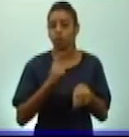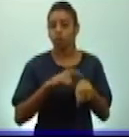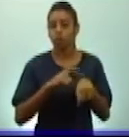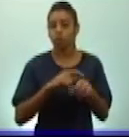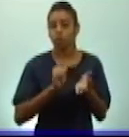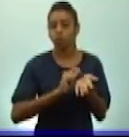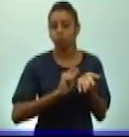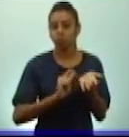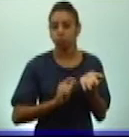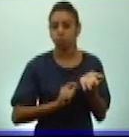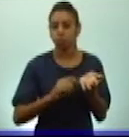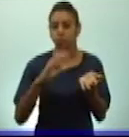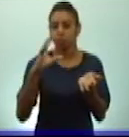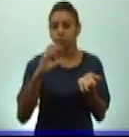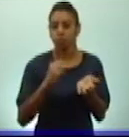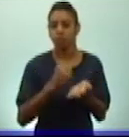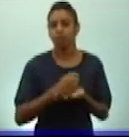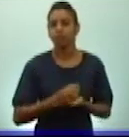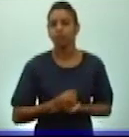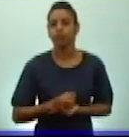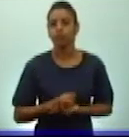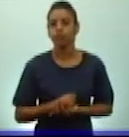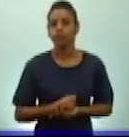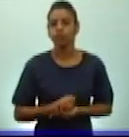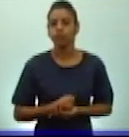segundos para que la puedan anotar.